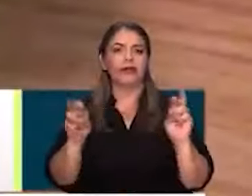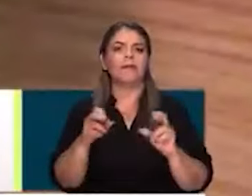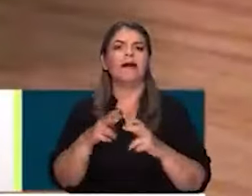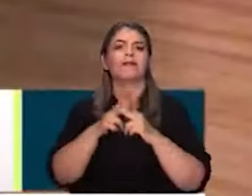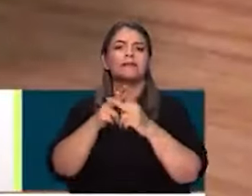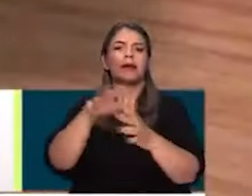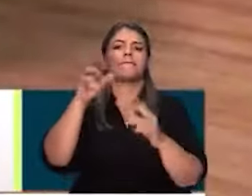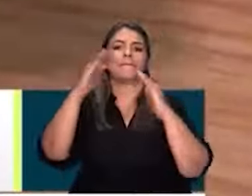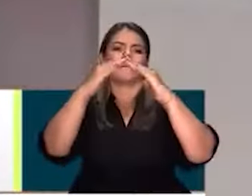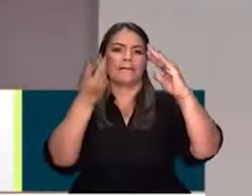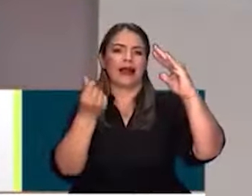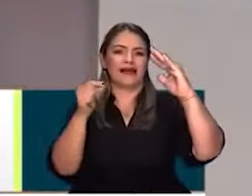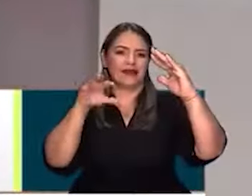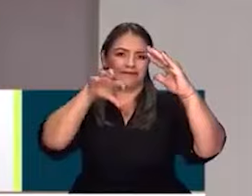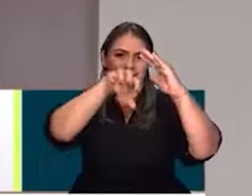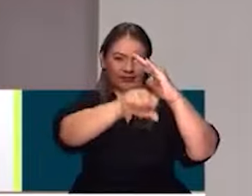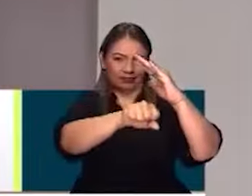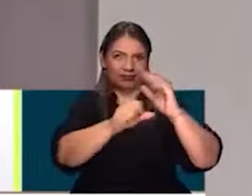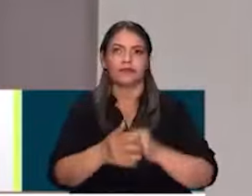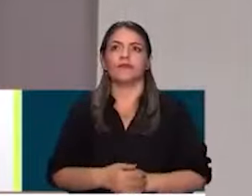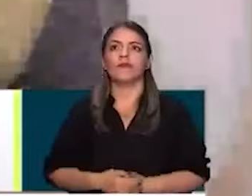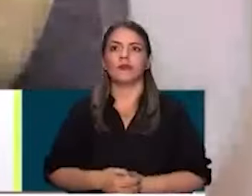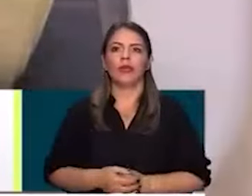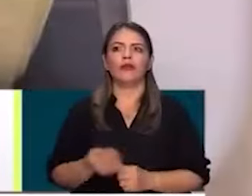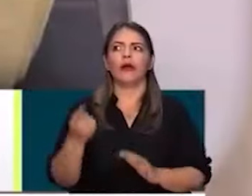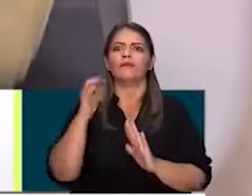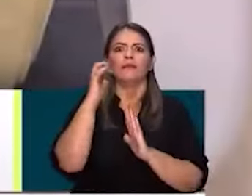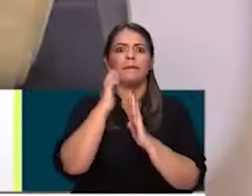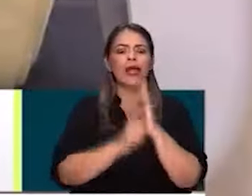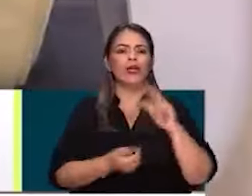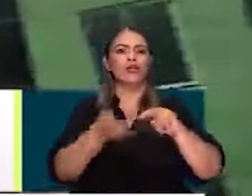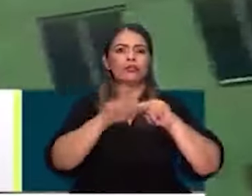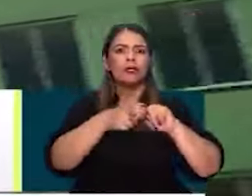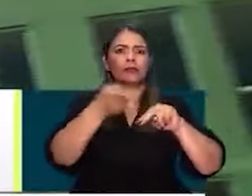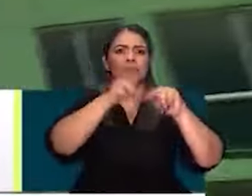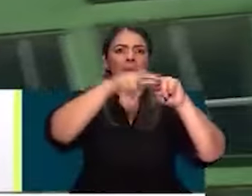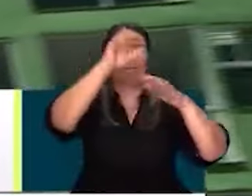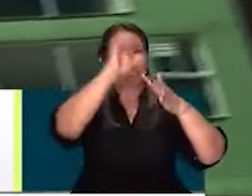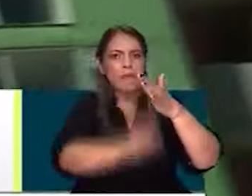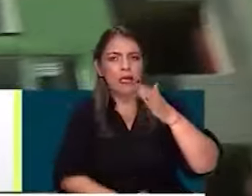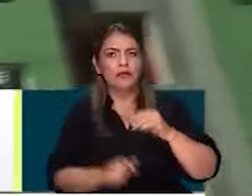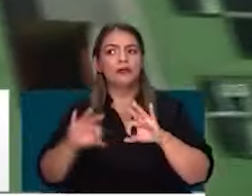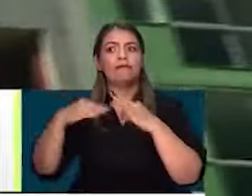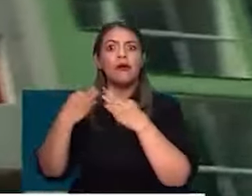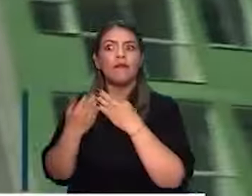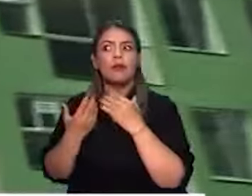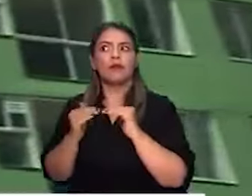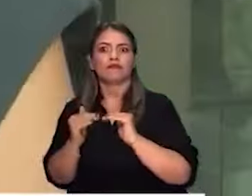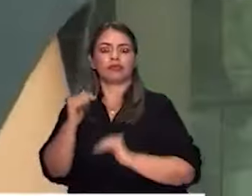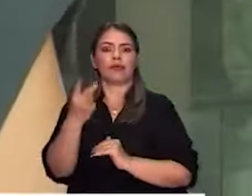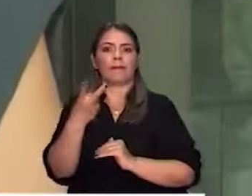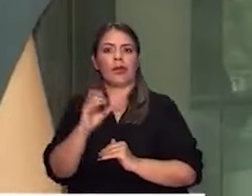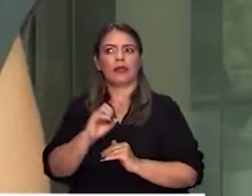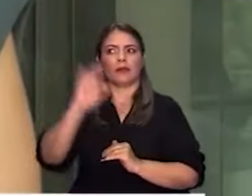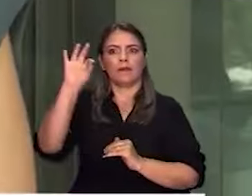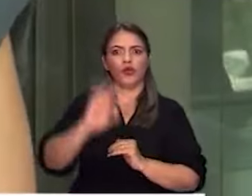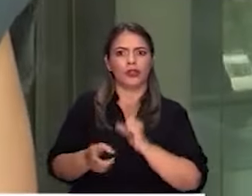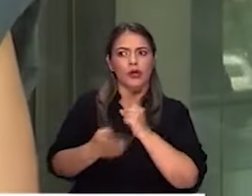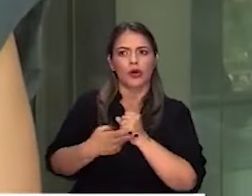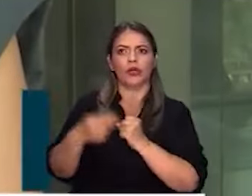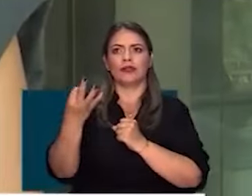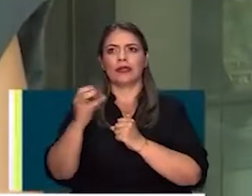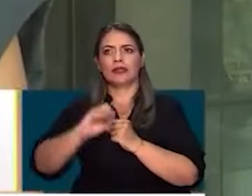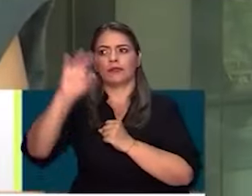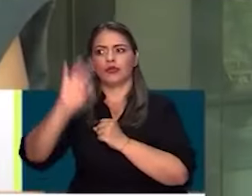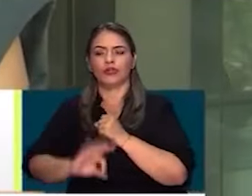especialistas por la disminución de las tasas de interet para el crédito hipotecario el ahorro de una familia sería entre 20 y 30% es muy importante